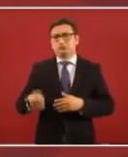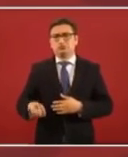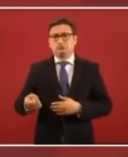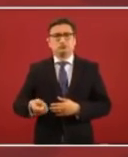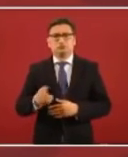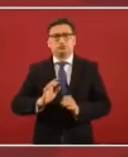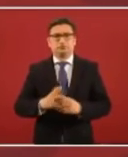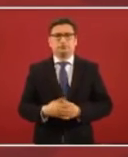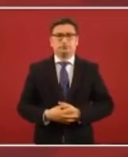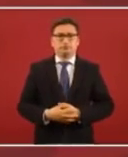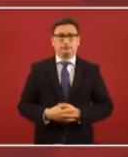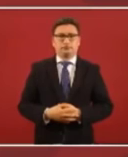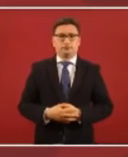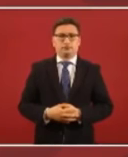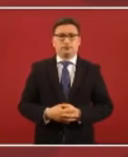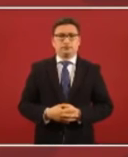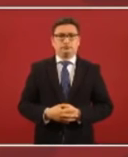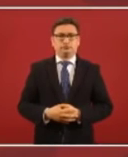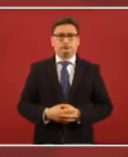una